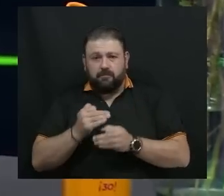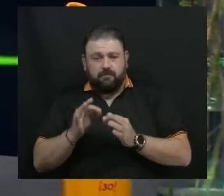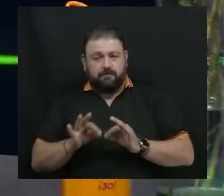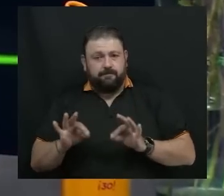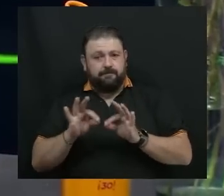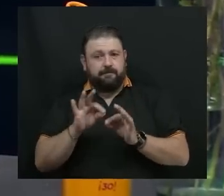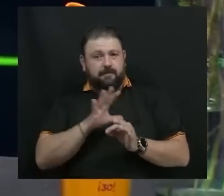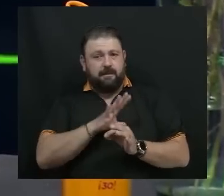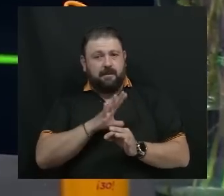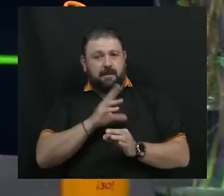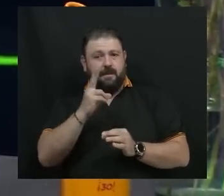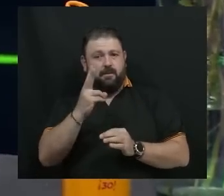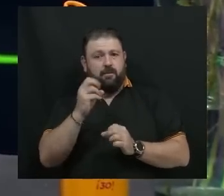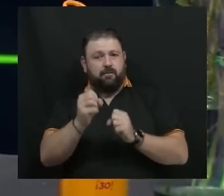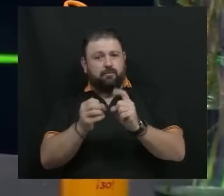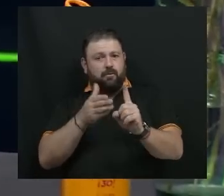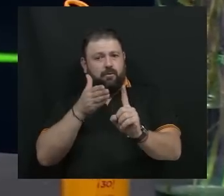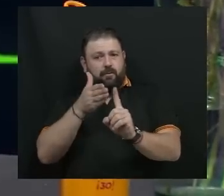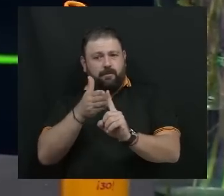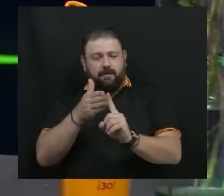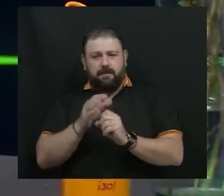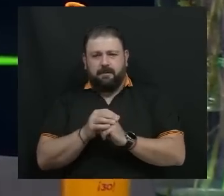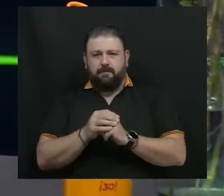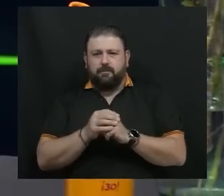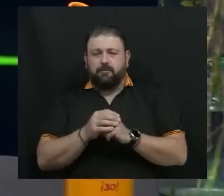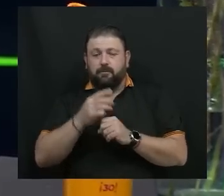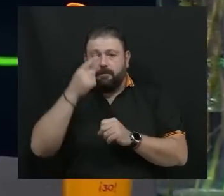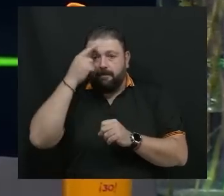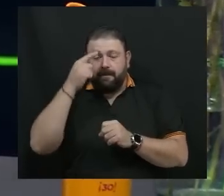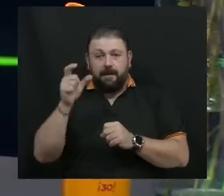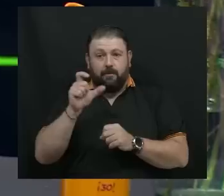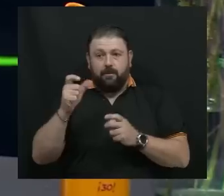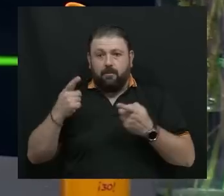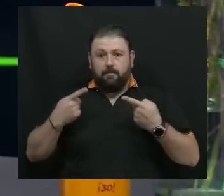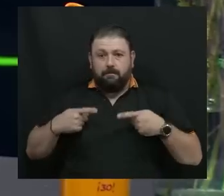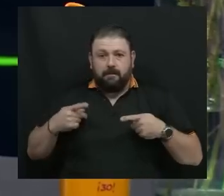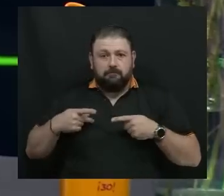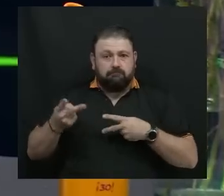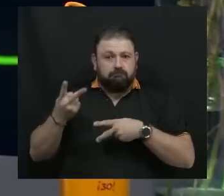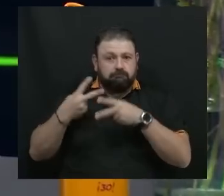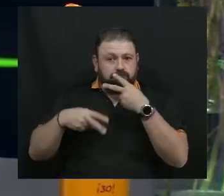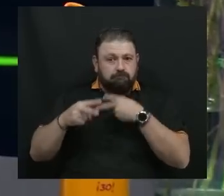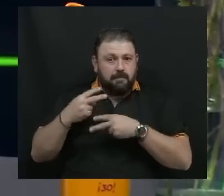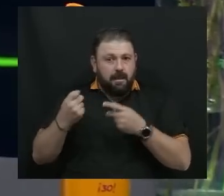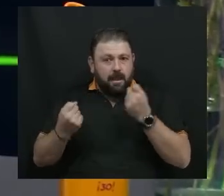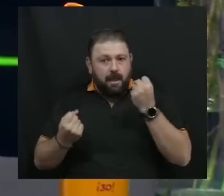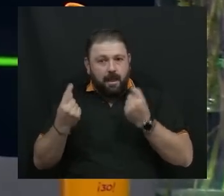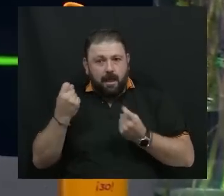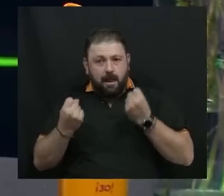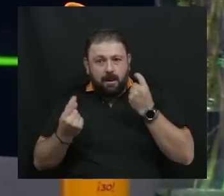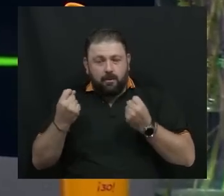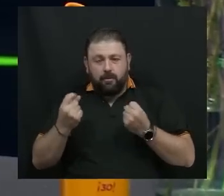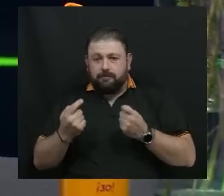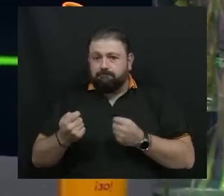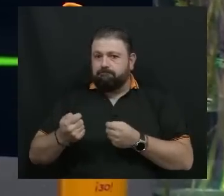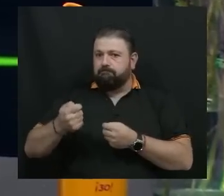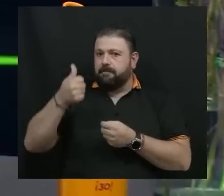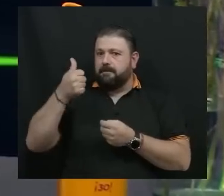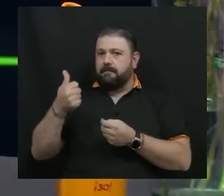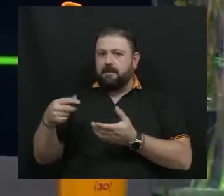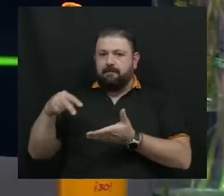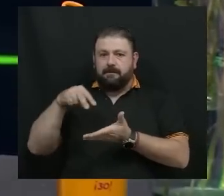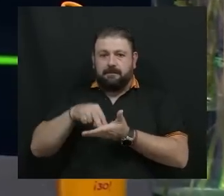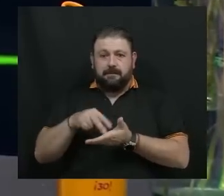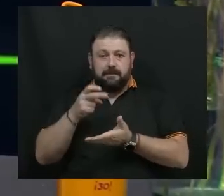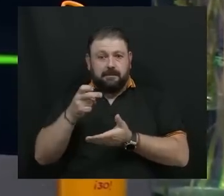objetivos claves. Para los que vienen por primera vez, que sí me gustaría saber, ¿quién está hoy por